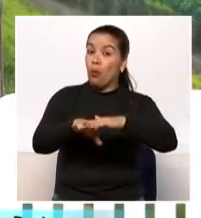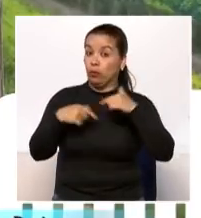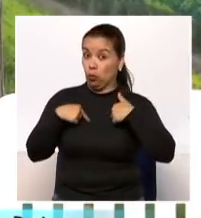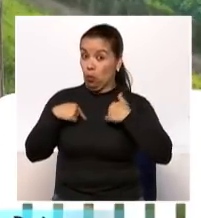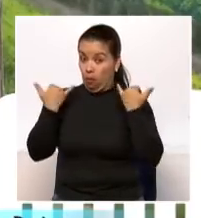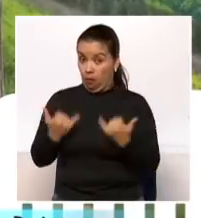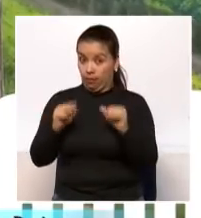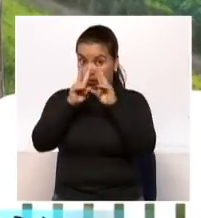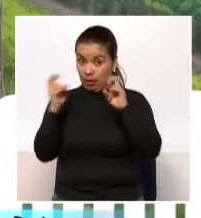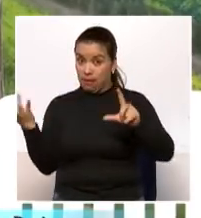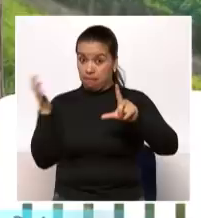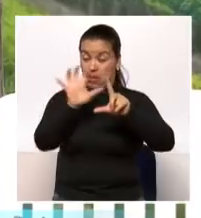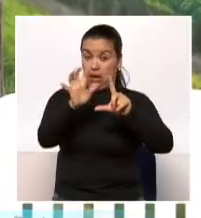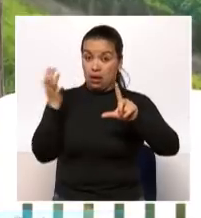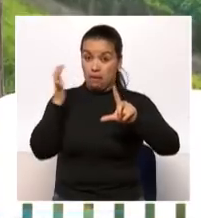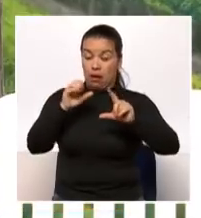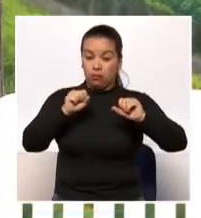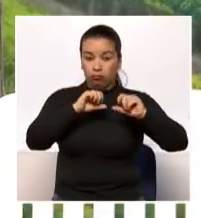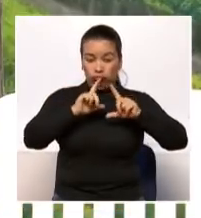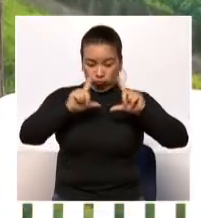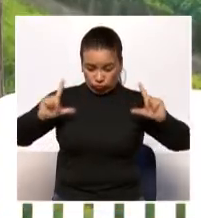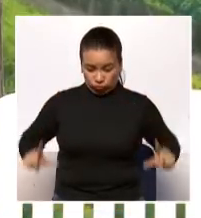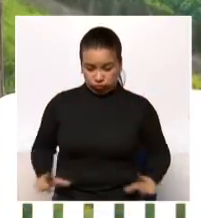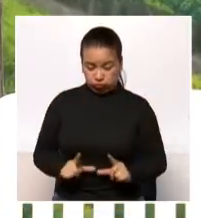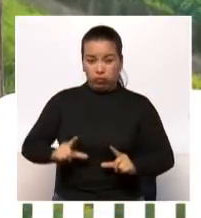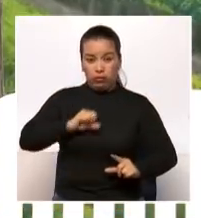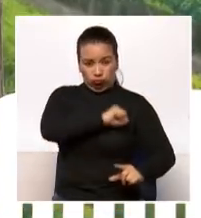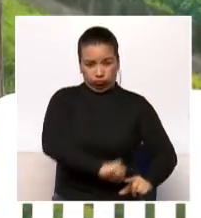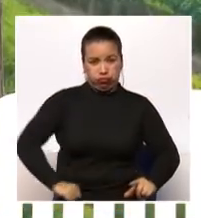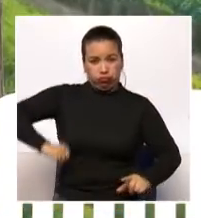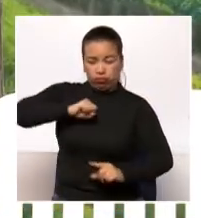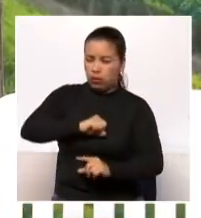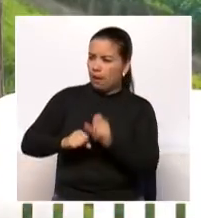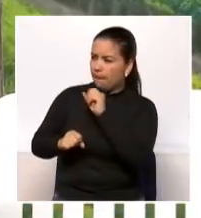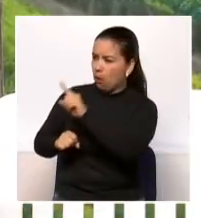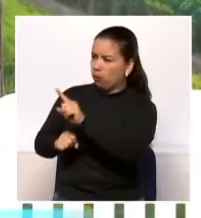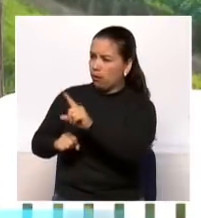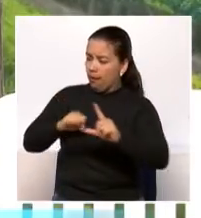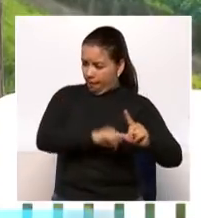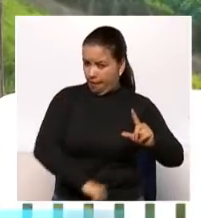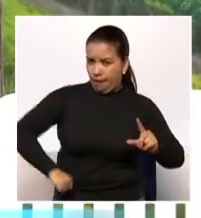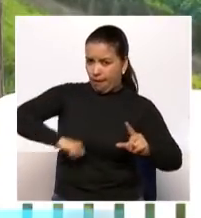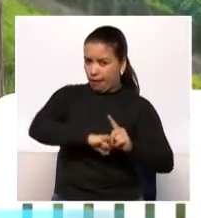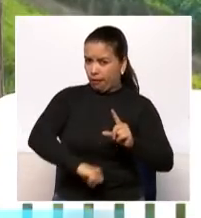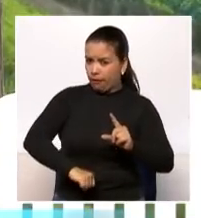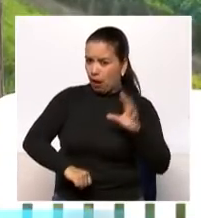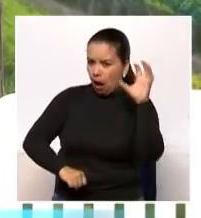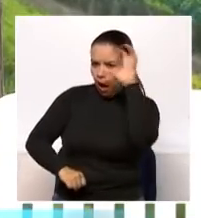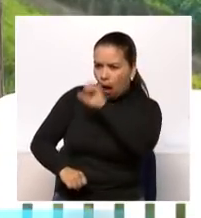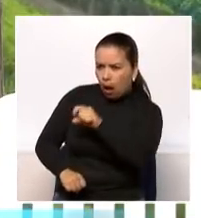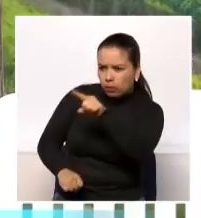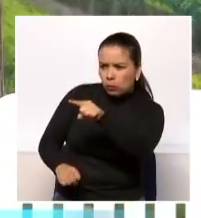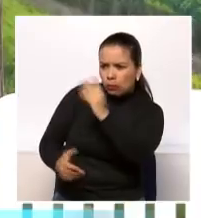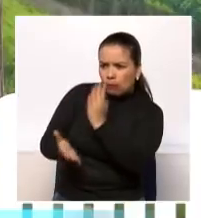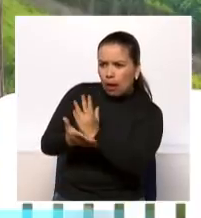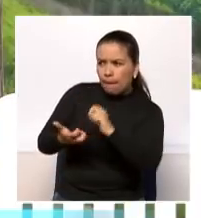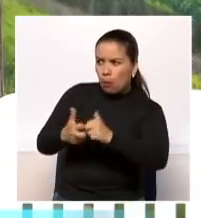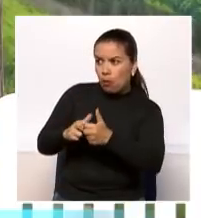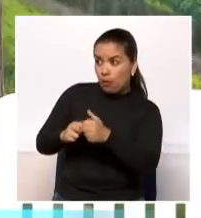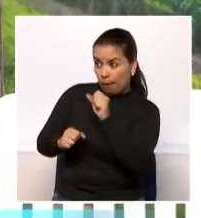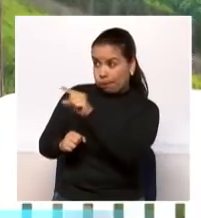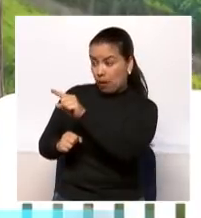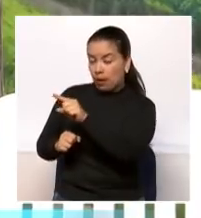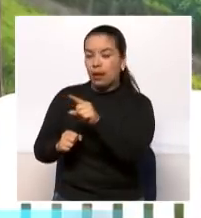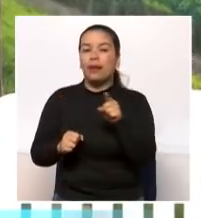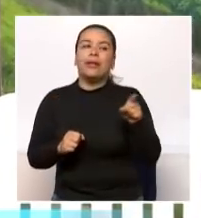sobre imagenología diagnóstica. ¿Puede la ecografía servir para ver problemas de colon? Pues realmente